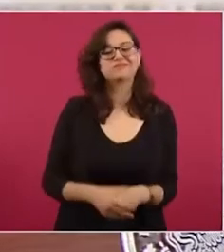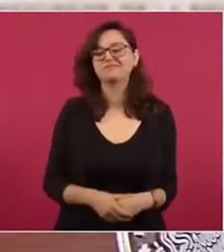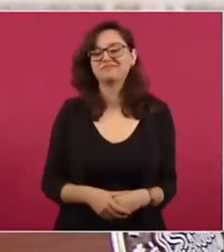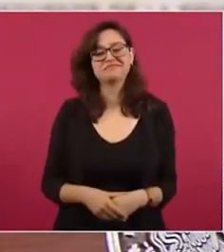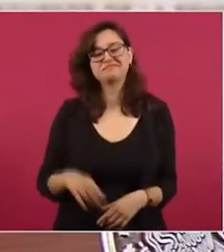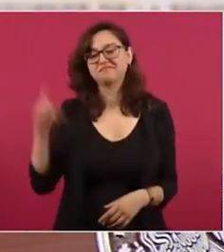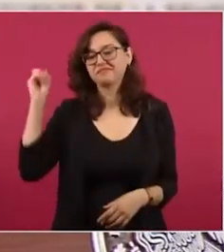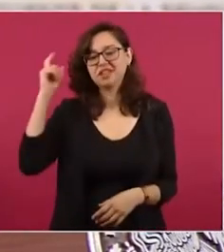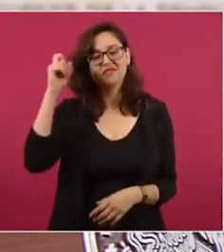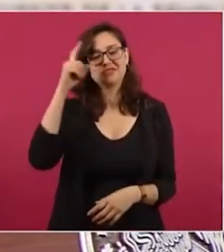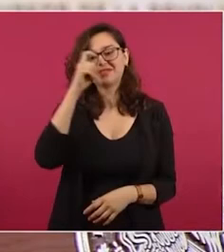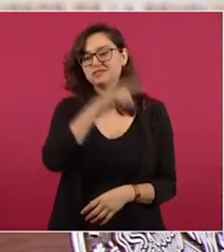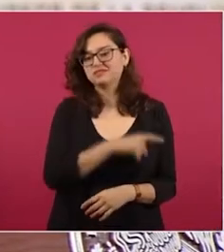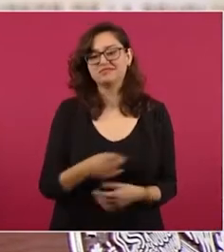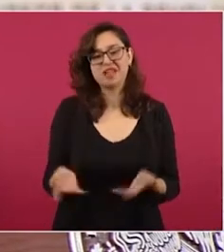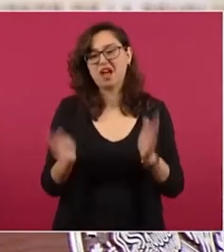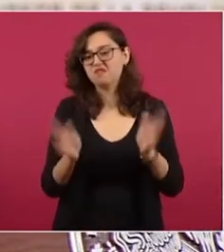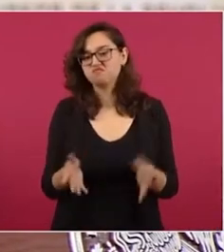fraude.